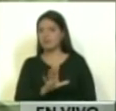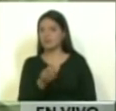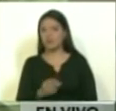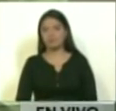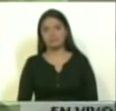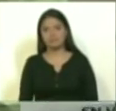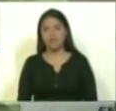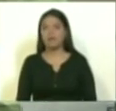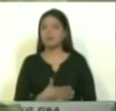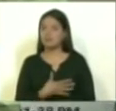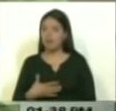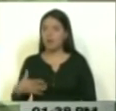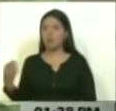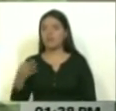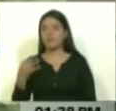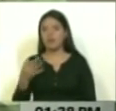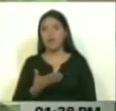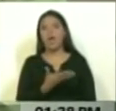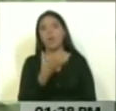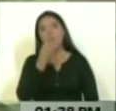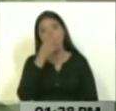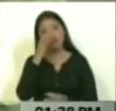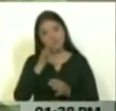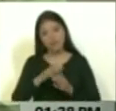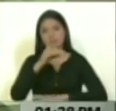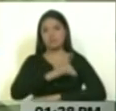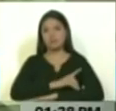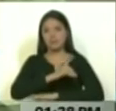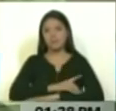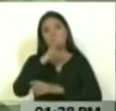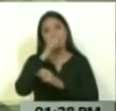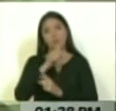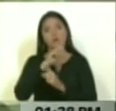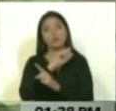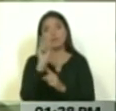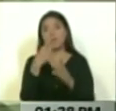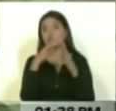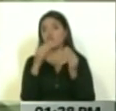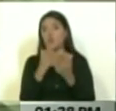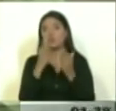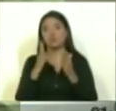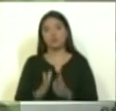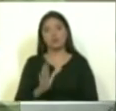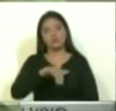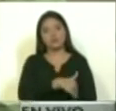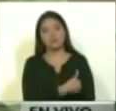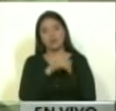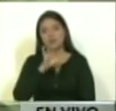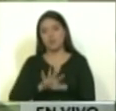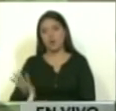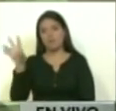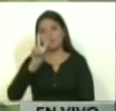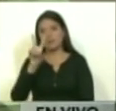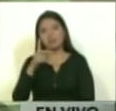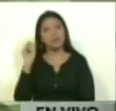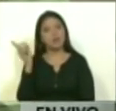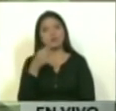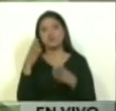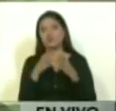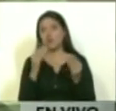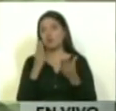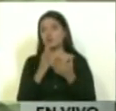Quiero contar con la buena fe, la disciplina y el compromiso de todos los estudiantes universitarios del país. De todos los estudiantes de la